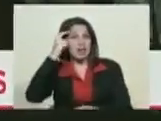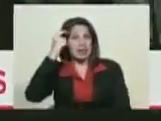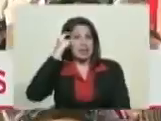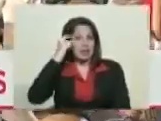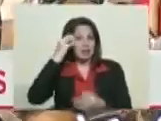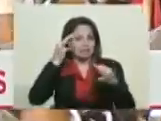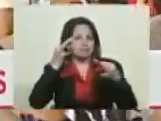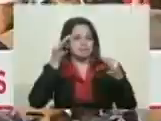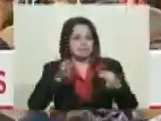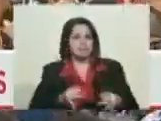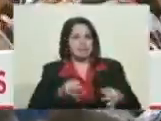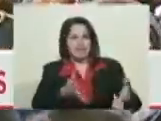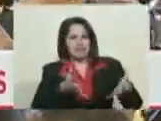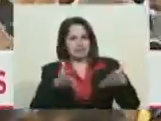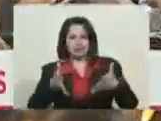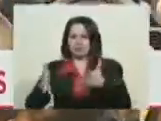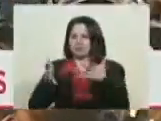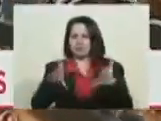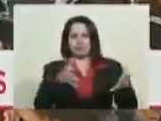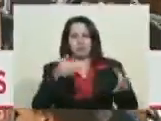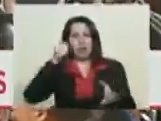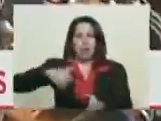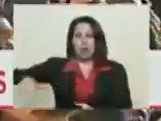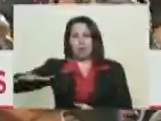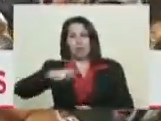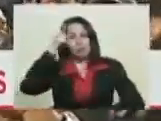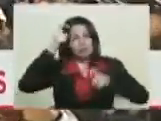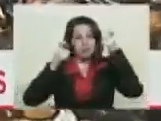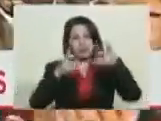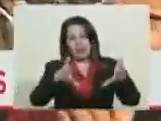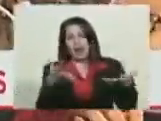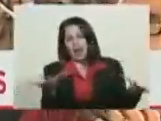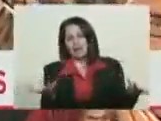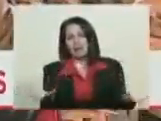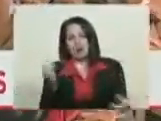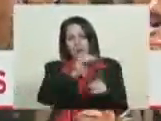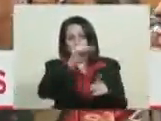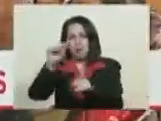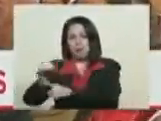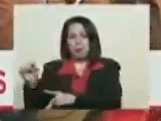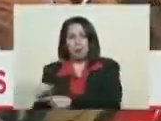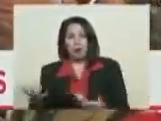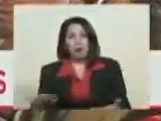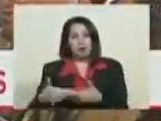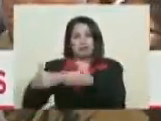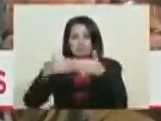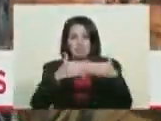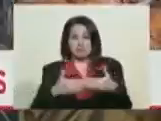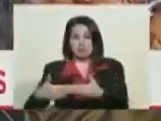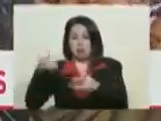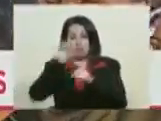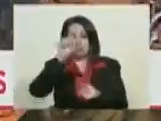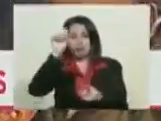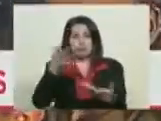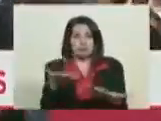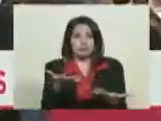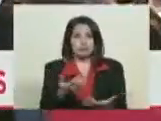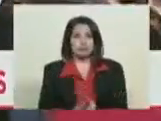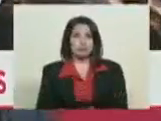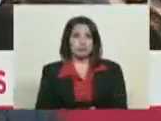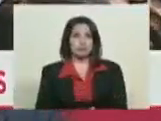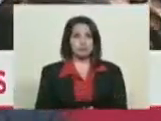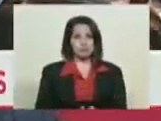tres victorias del pueblo chavista. Tres victorias del pueblo bolivariano revolucionario.